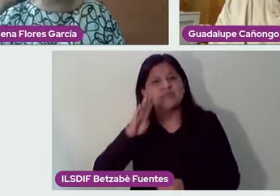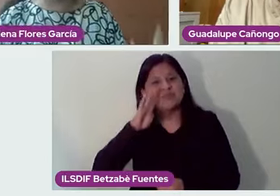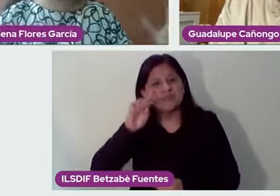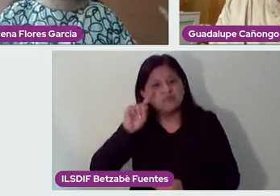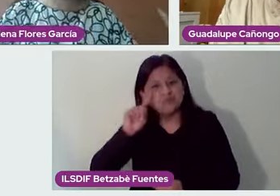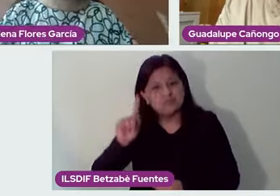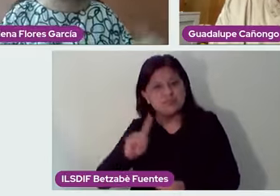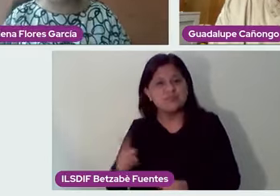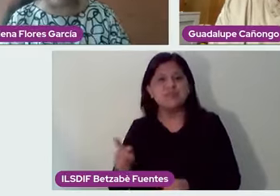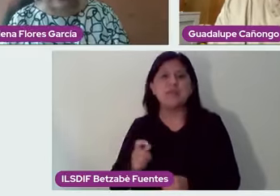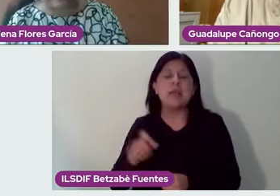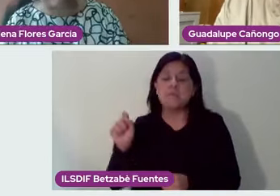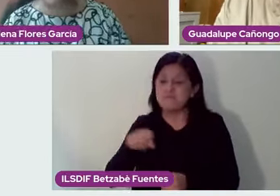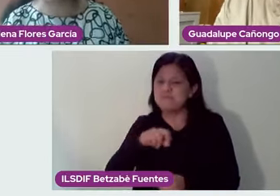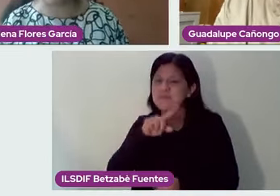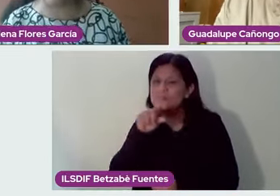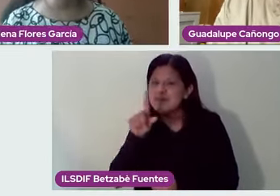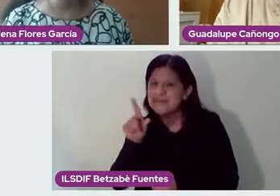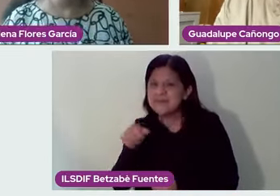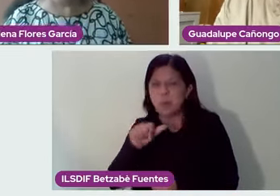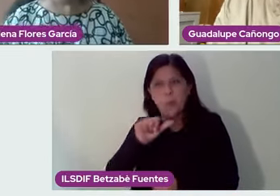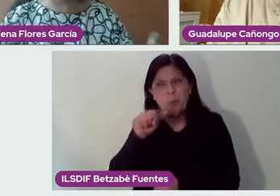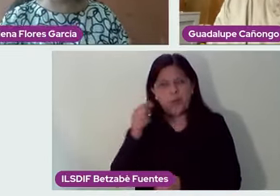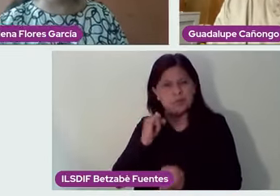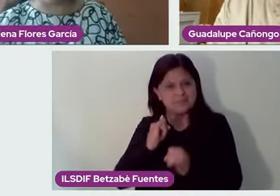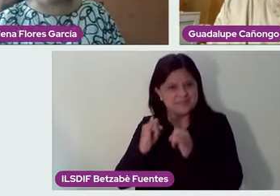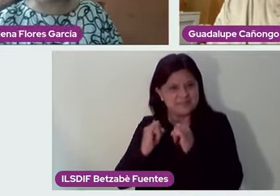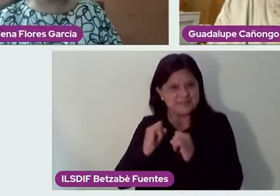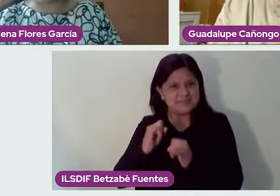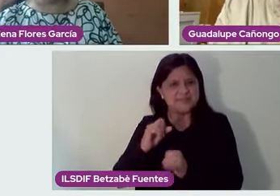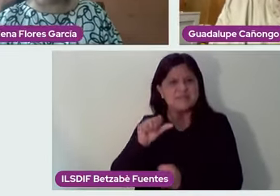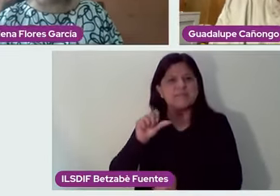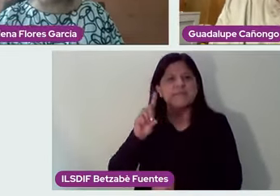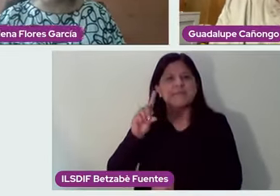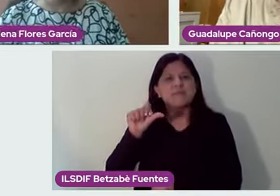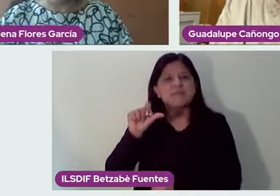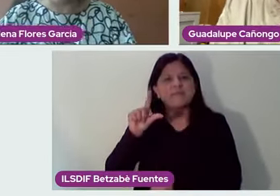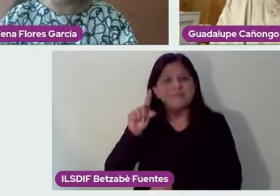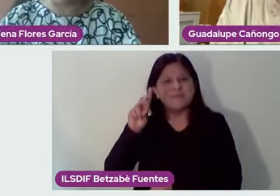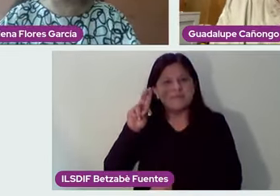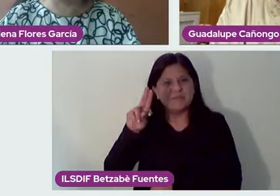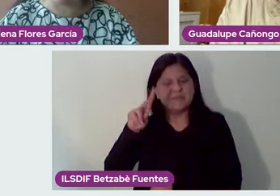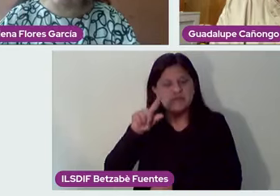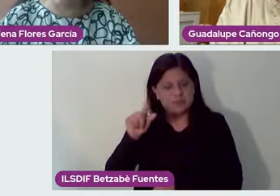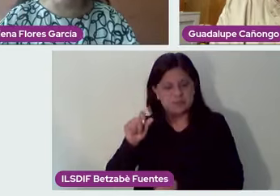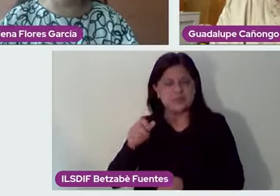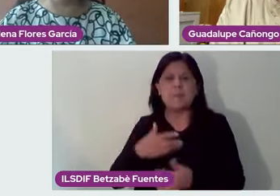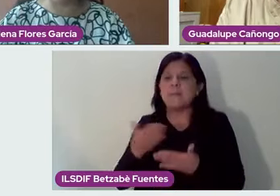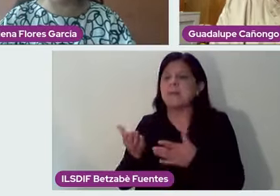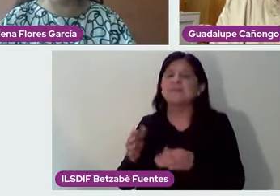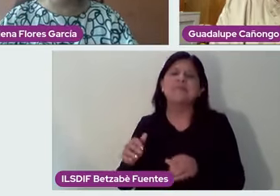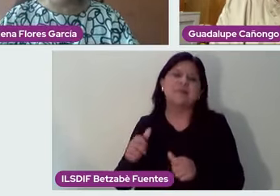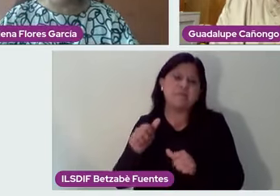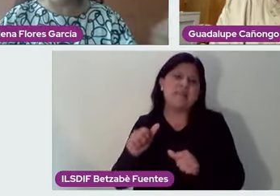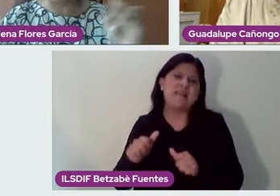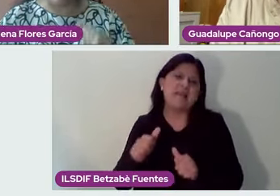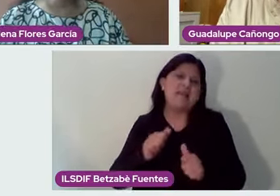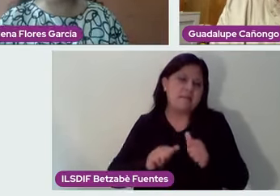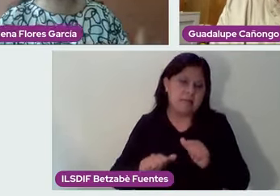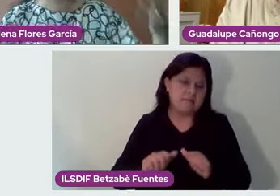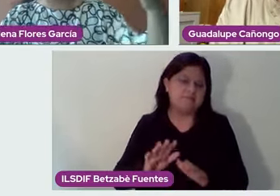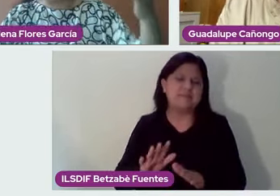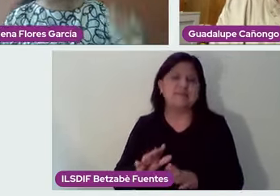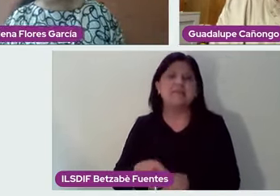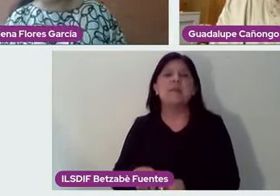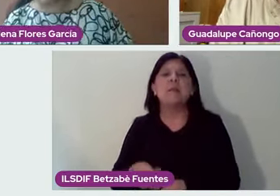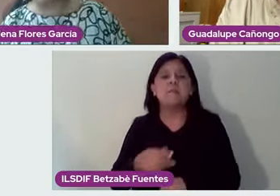ya mi querida Daluz, que está en backstage, listísima para intercalar a los 30 minutos.